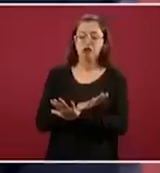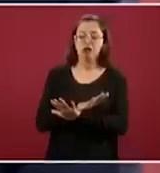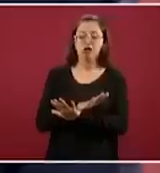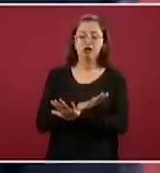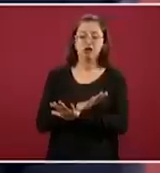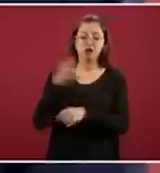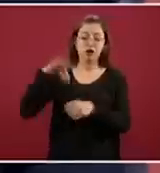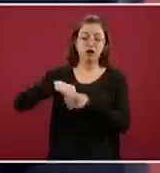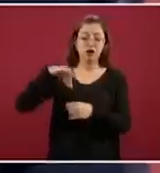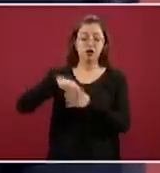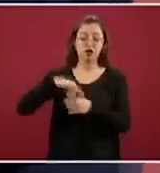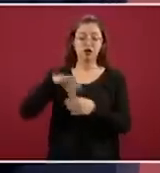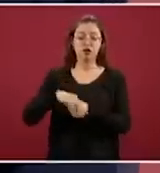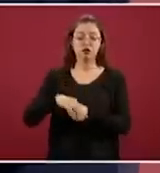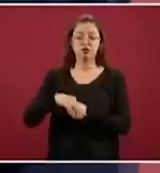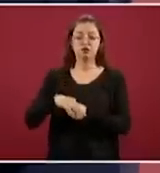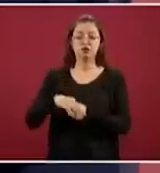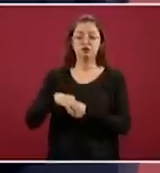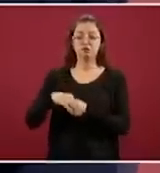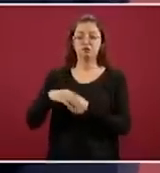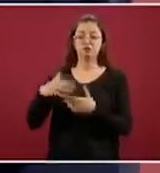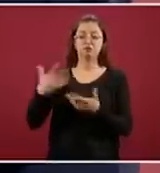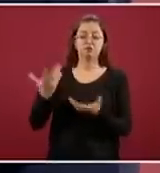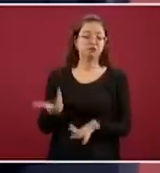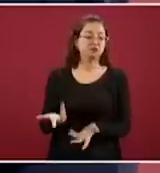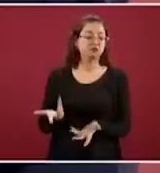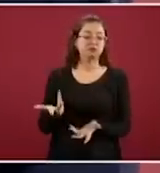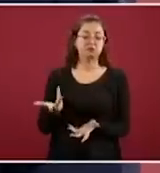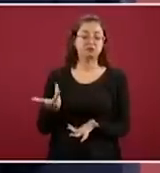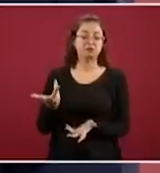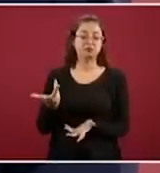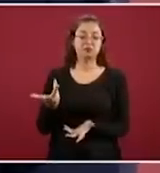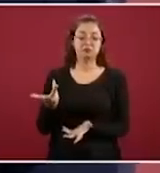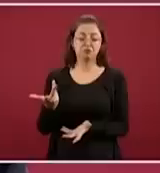modificación electoral, y de recibir